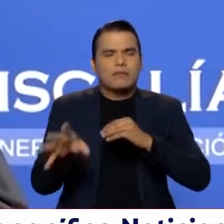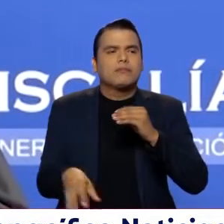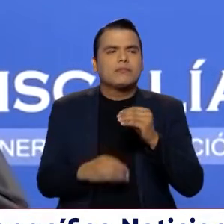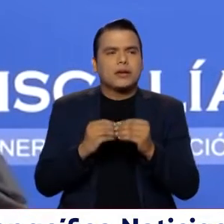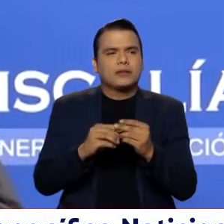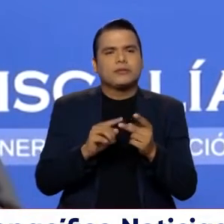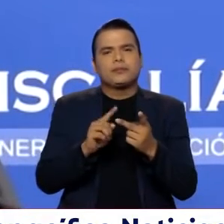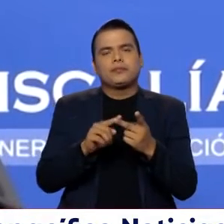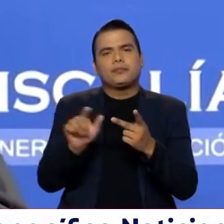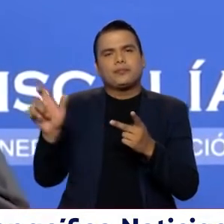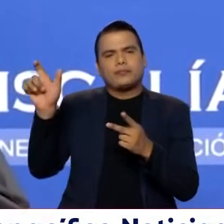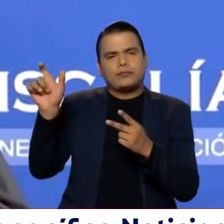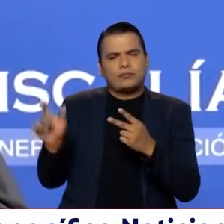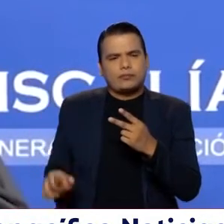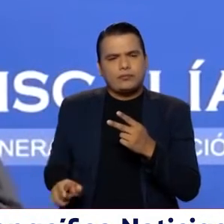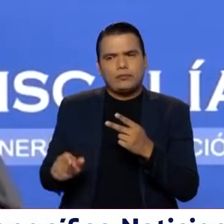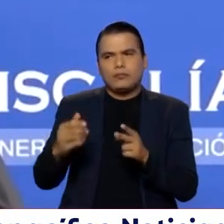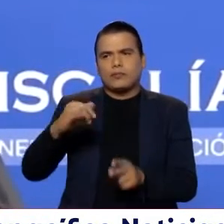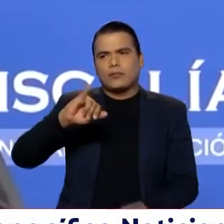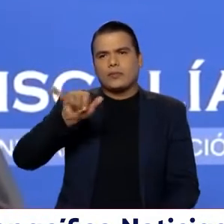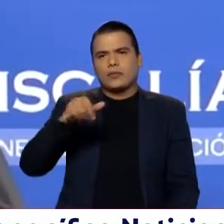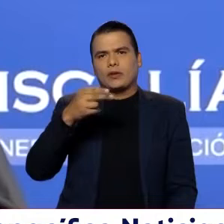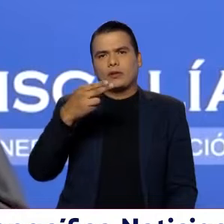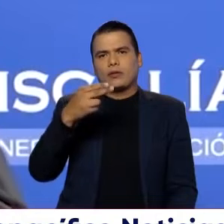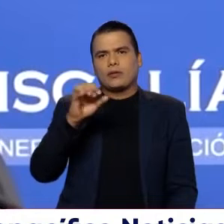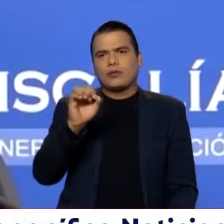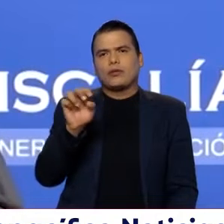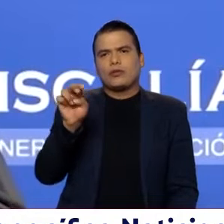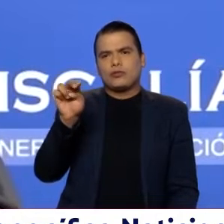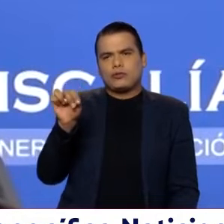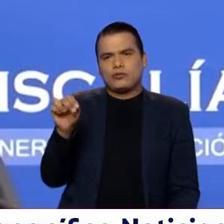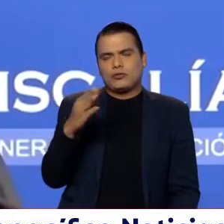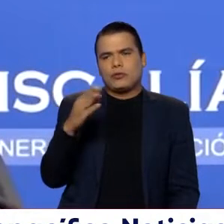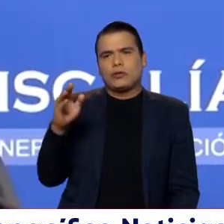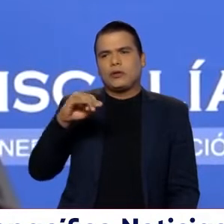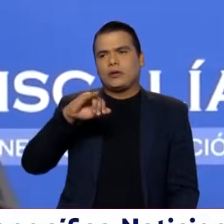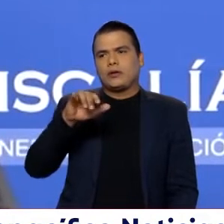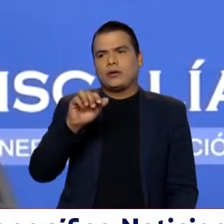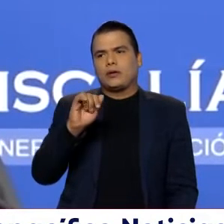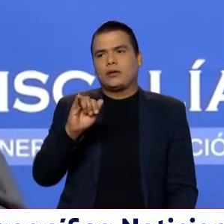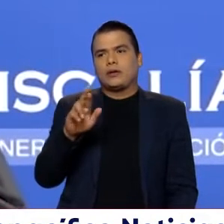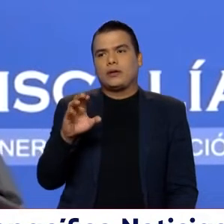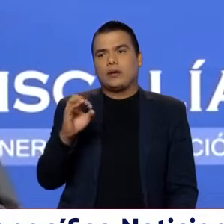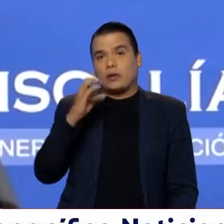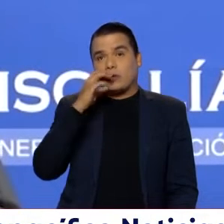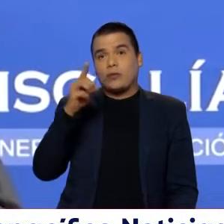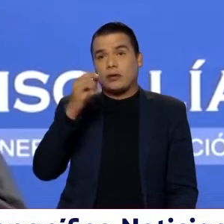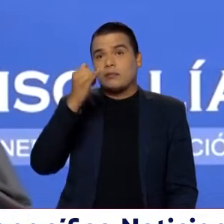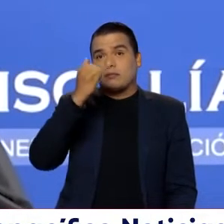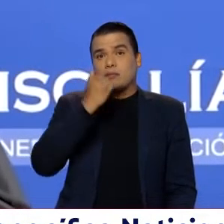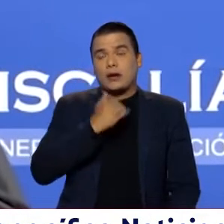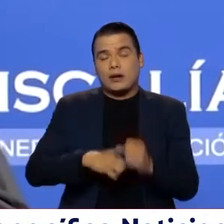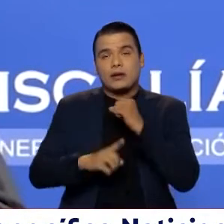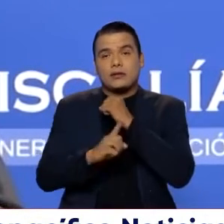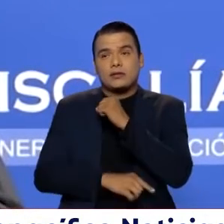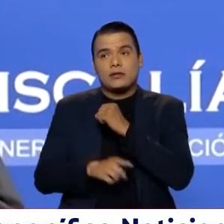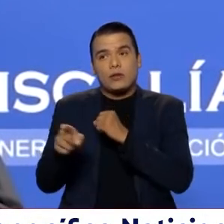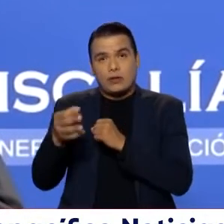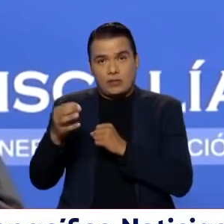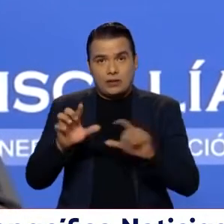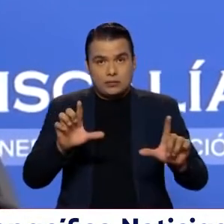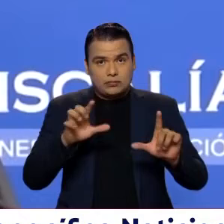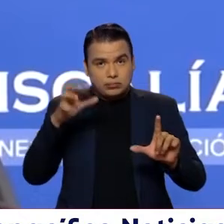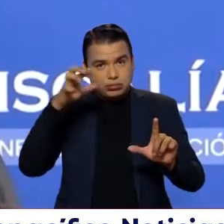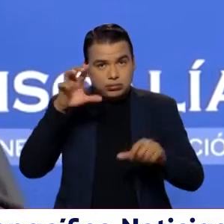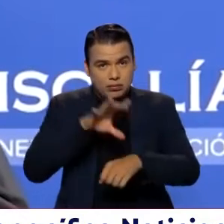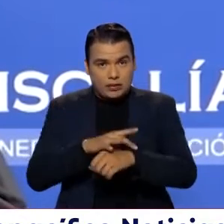maltrato animal agravado John Jairo Castiblanco, quien habría practicado cirugías en animales sin tener título